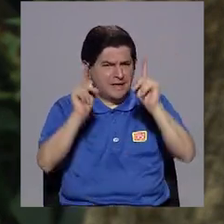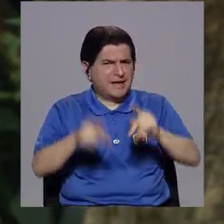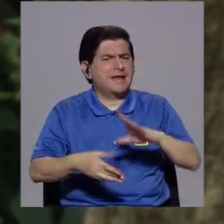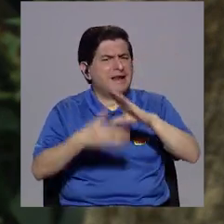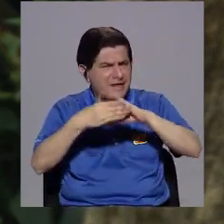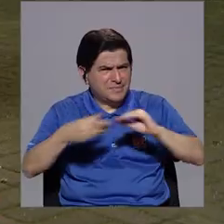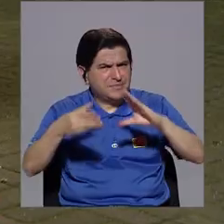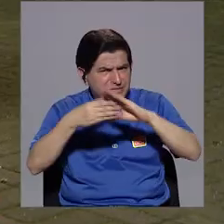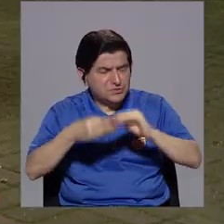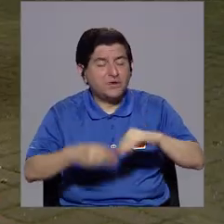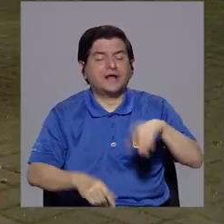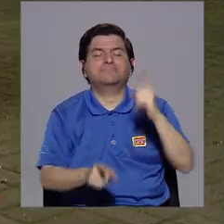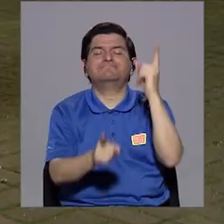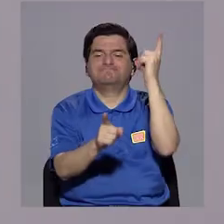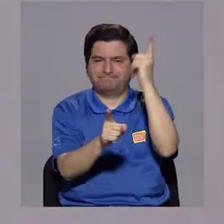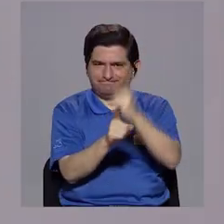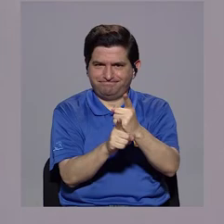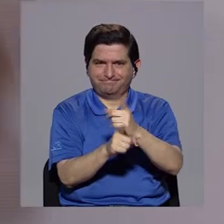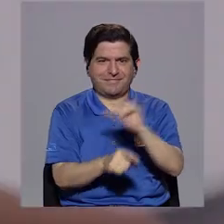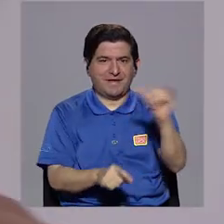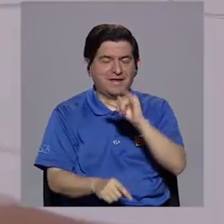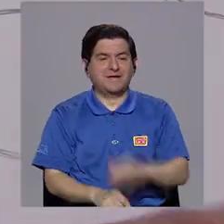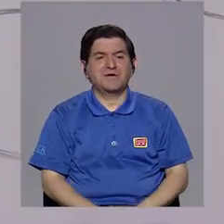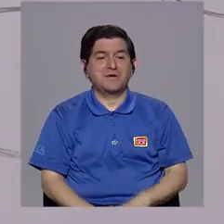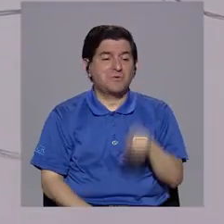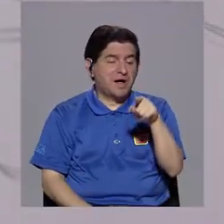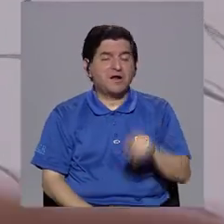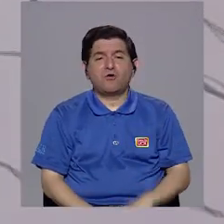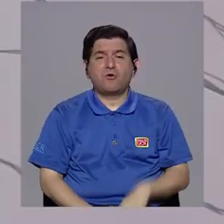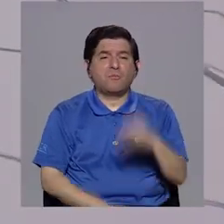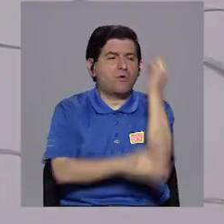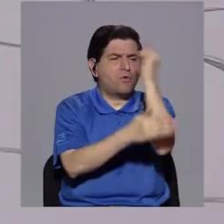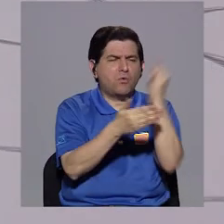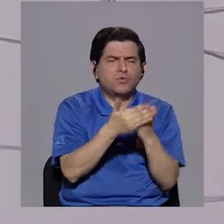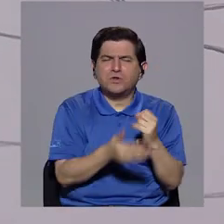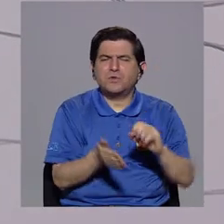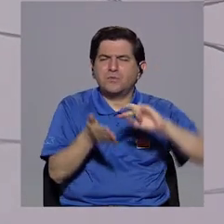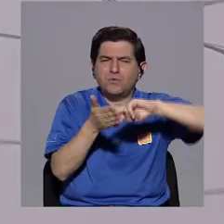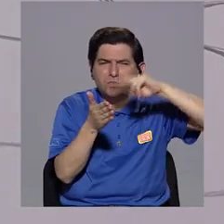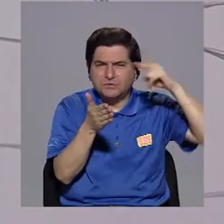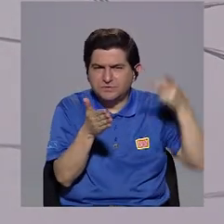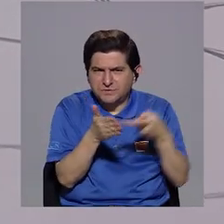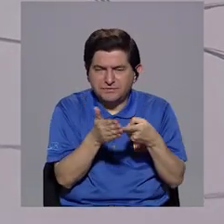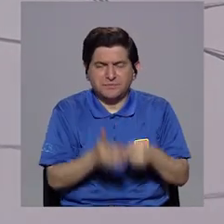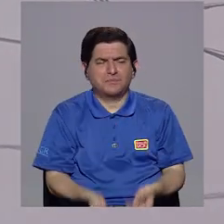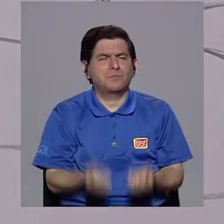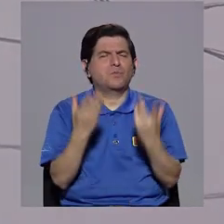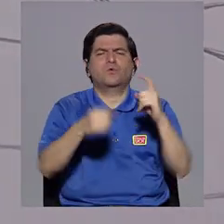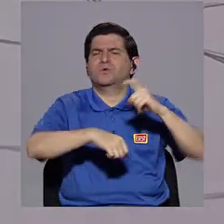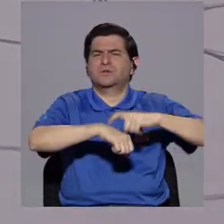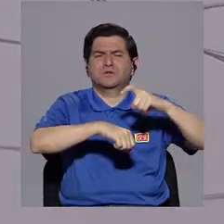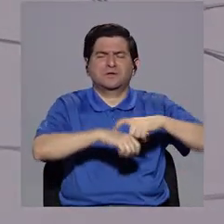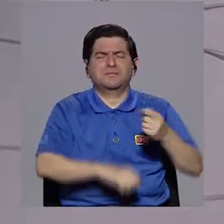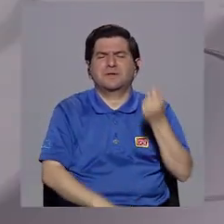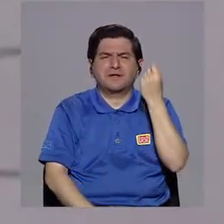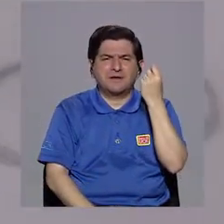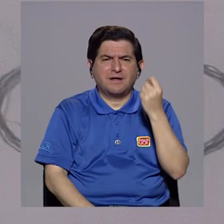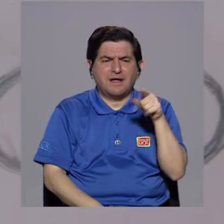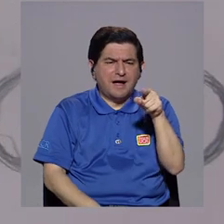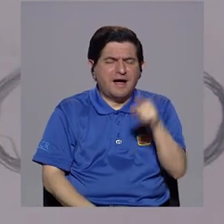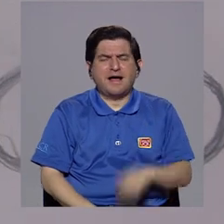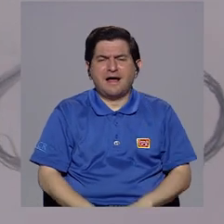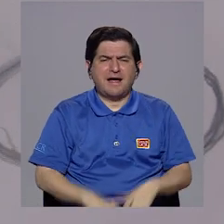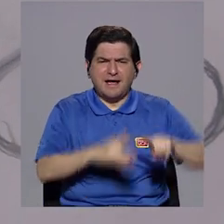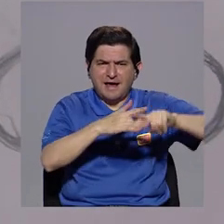cuente un poquito. Exactamente, exactamente. Igual como la interpretación de los dibujos. O sea, por muchísimos tiempos, las